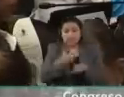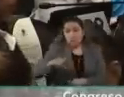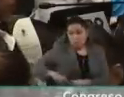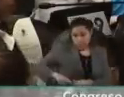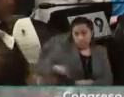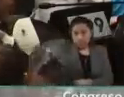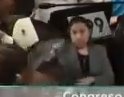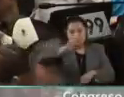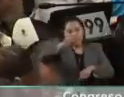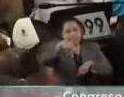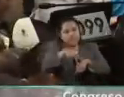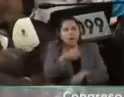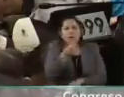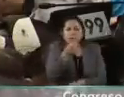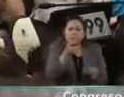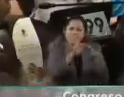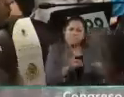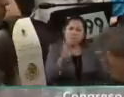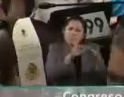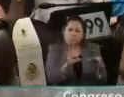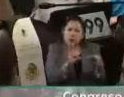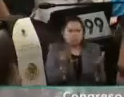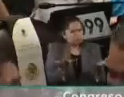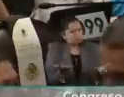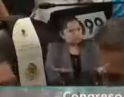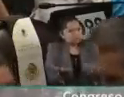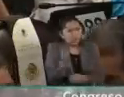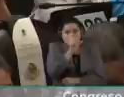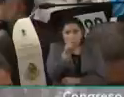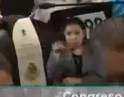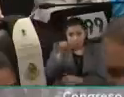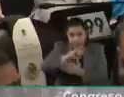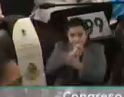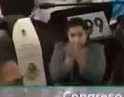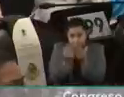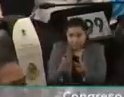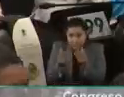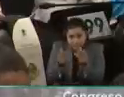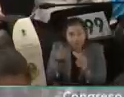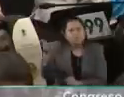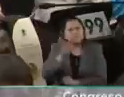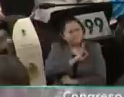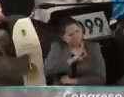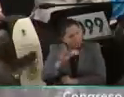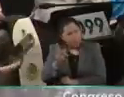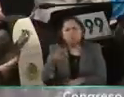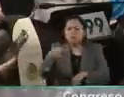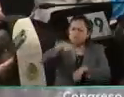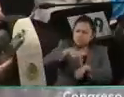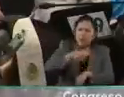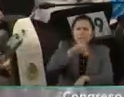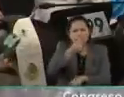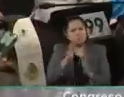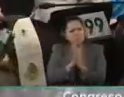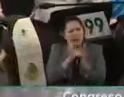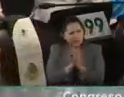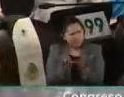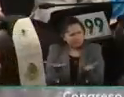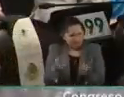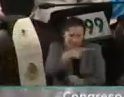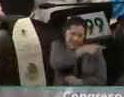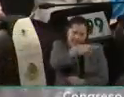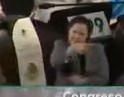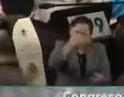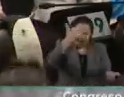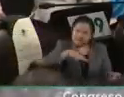intervenir es una práctica cada vez que se entregue el informe. Los señores seguramente lo saben. Hizo usted